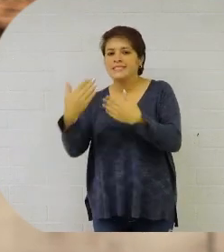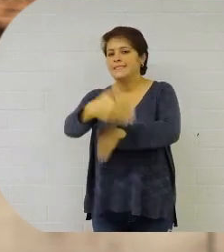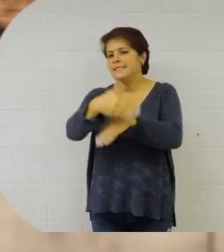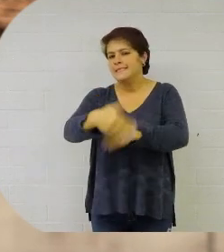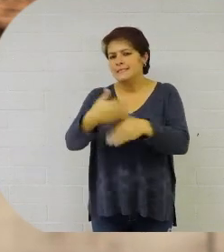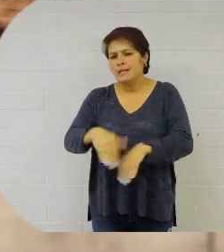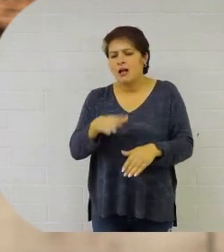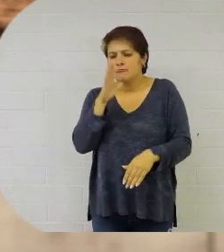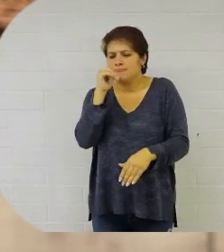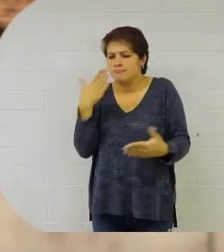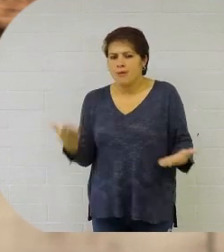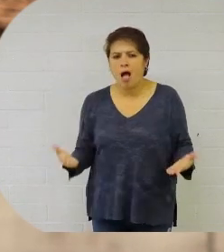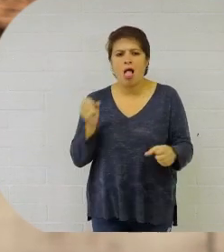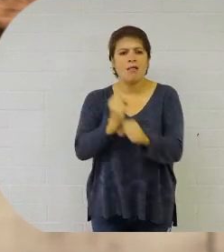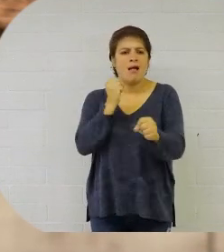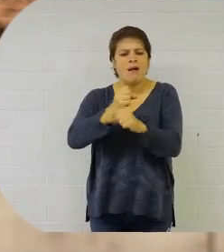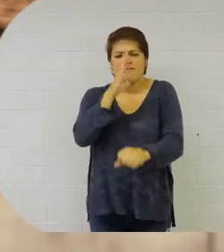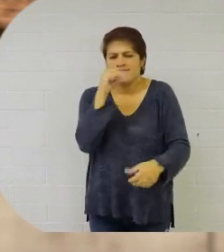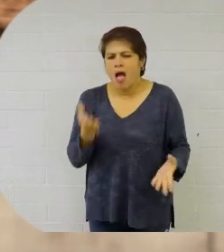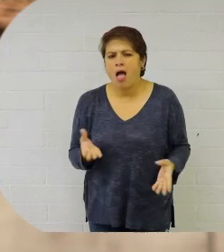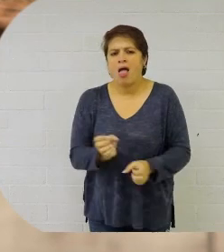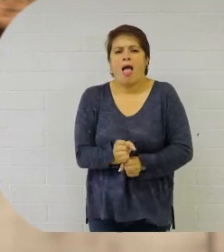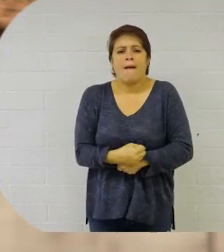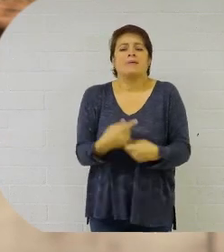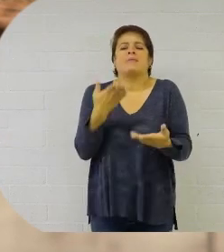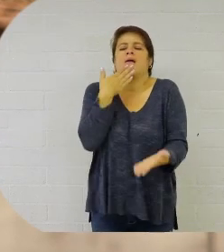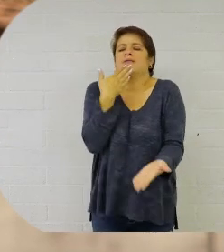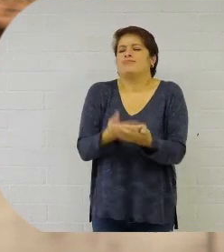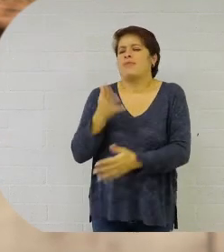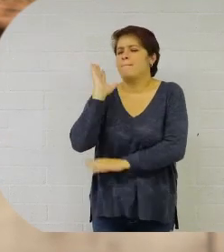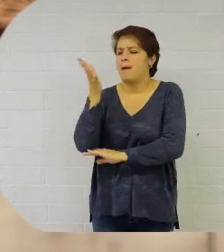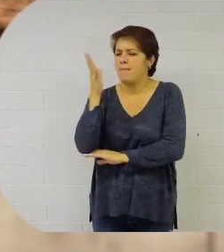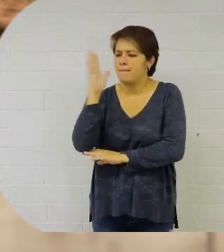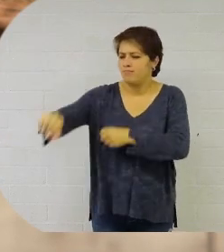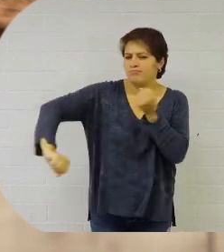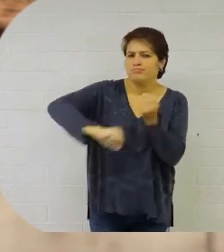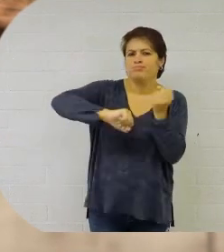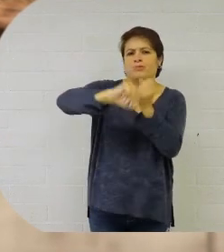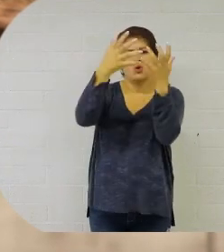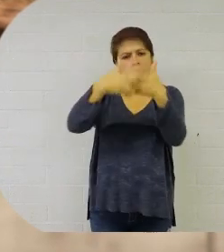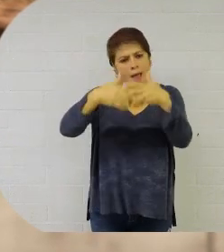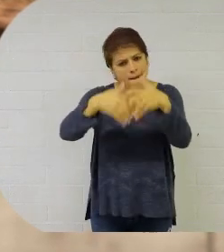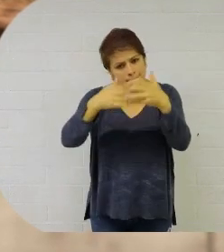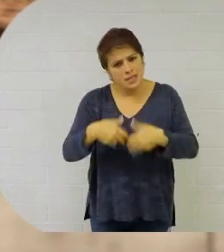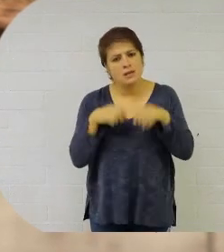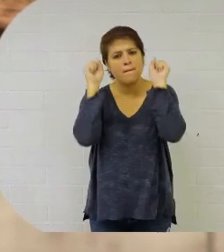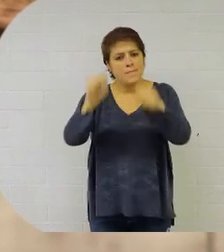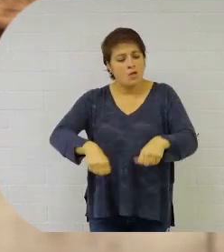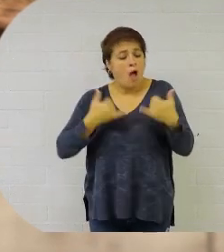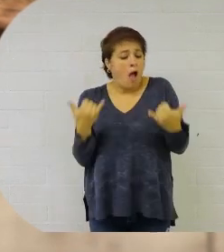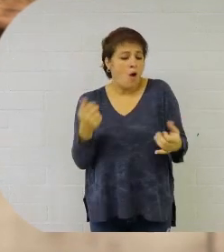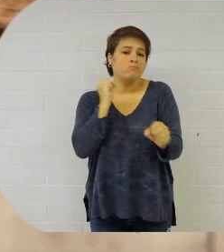eran habitantes de calle. Y gracias a la capacitación y al apoyo que hemos tenido de empresas y entidades, hemos